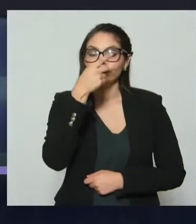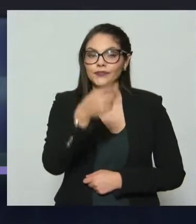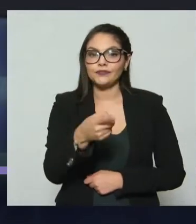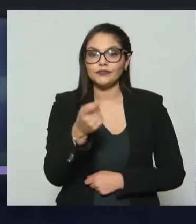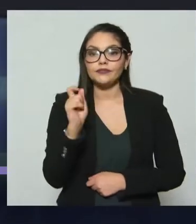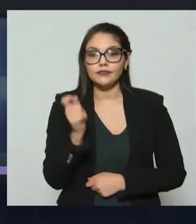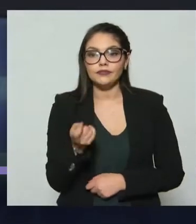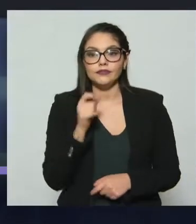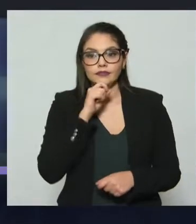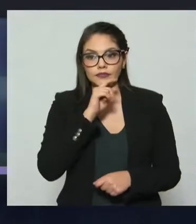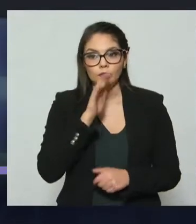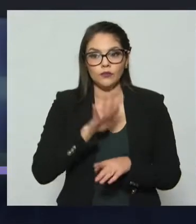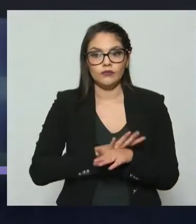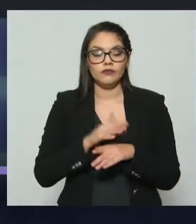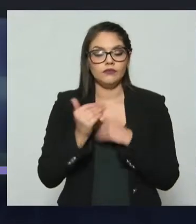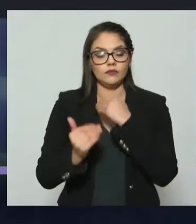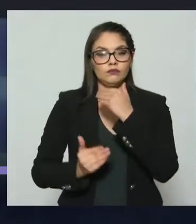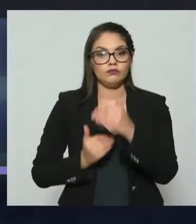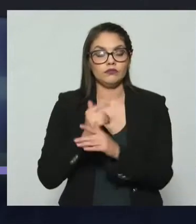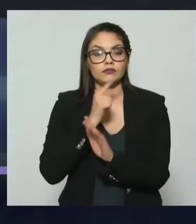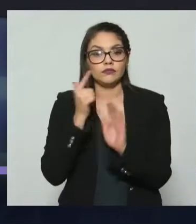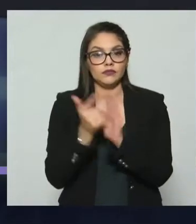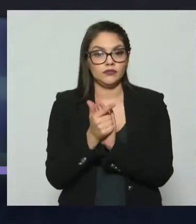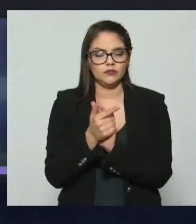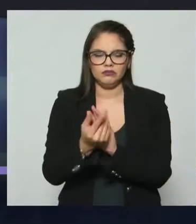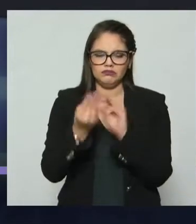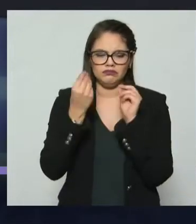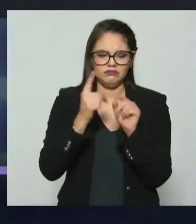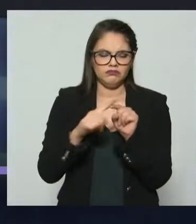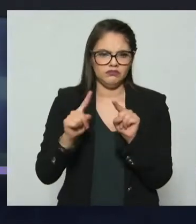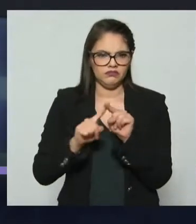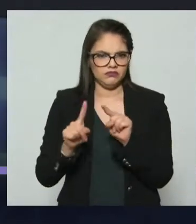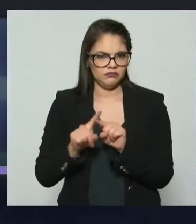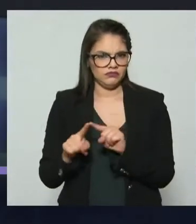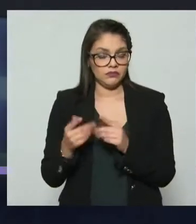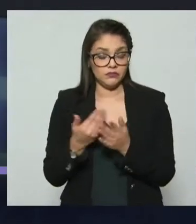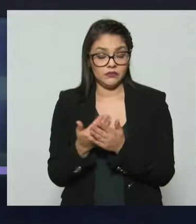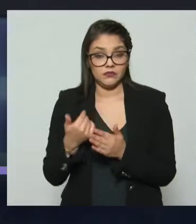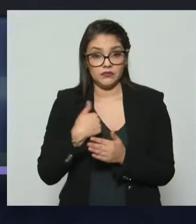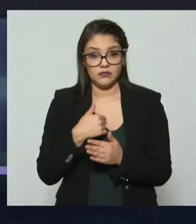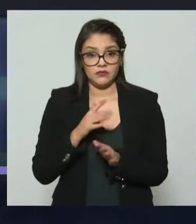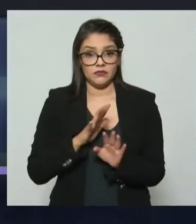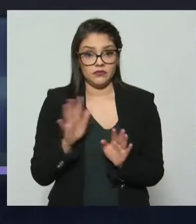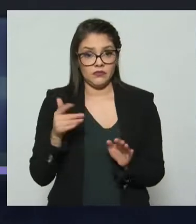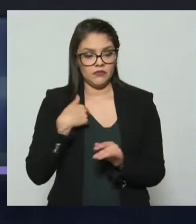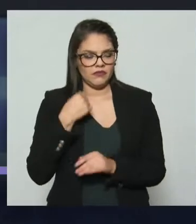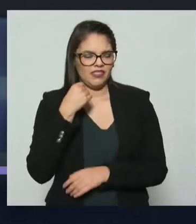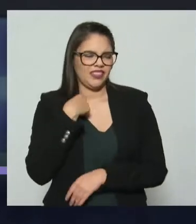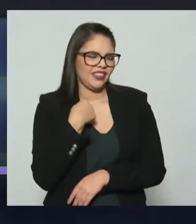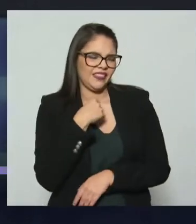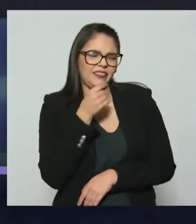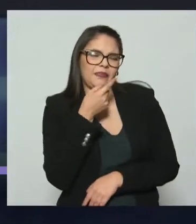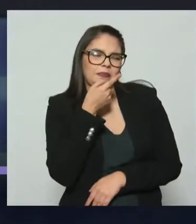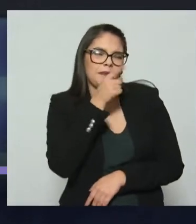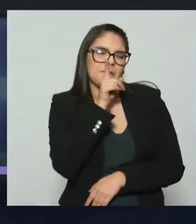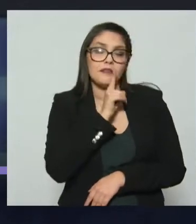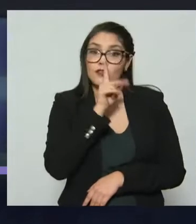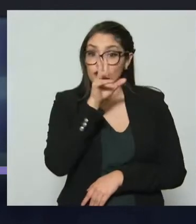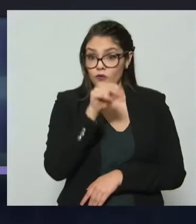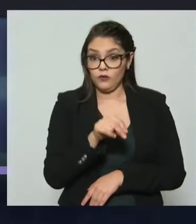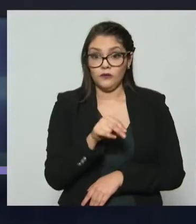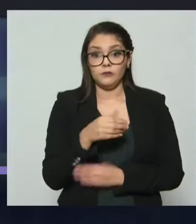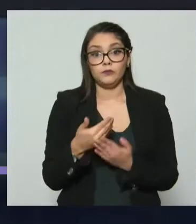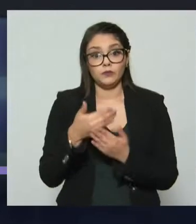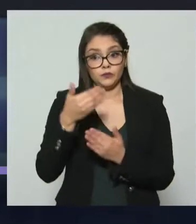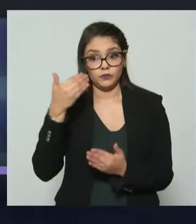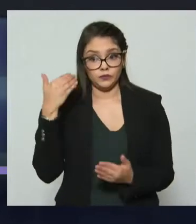sobre el proceso legislativo. Nos indica muchas cosas y nos da la pauta. La verdad es que no estamos llegando a inventar nada. El constituyente nos dejó